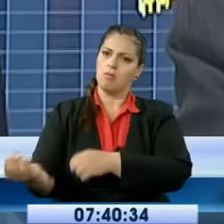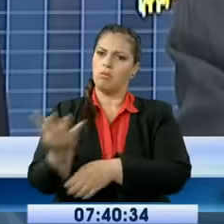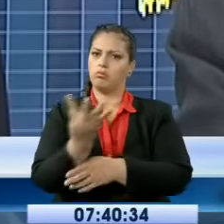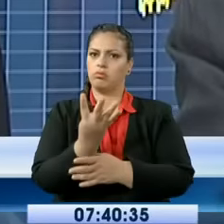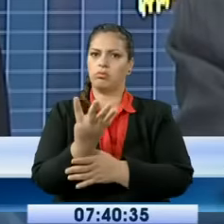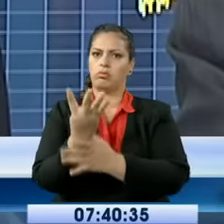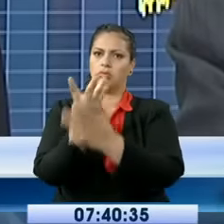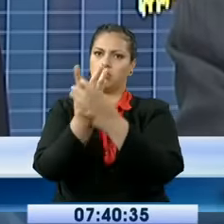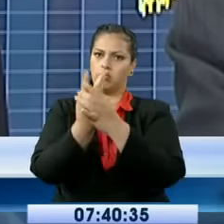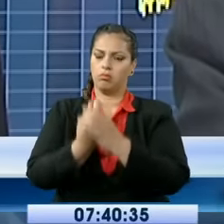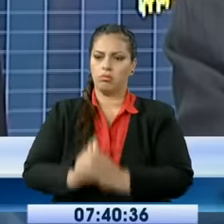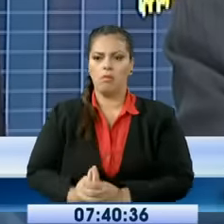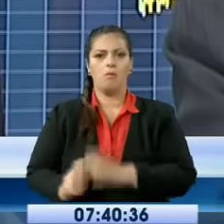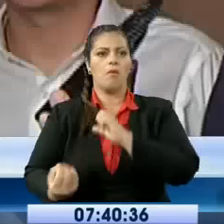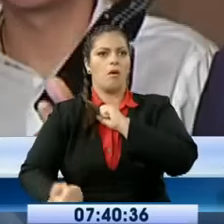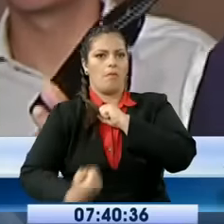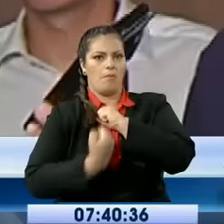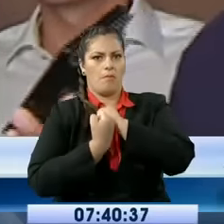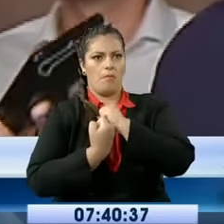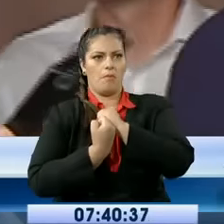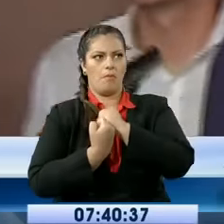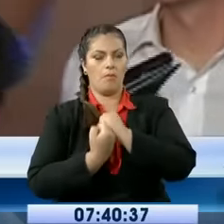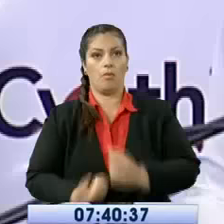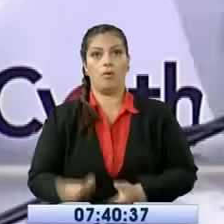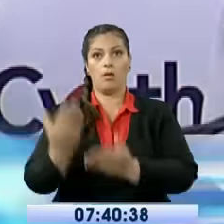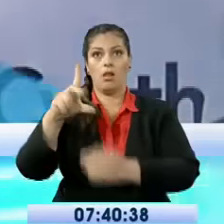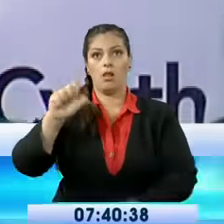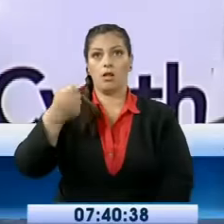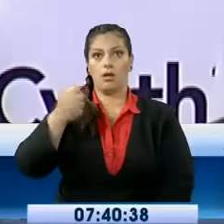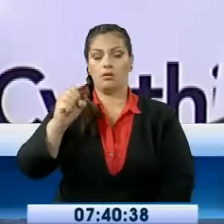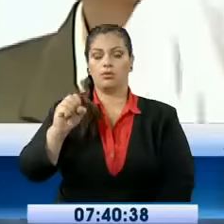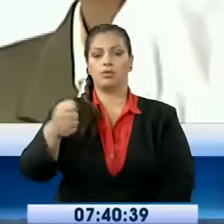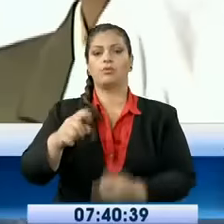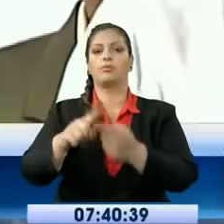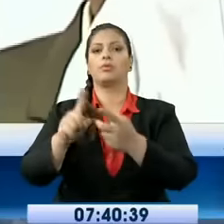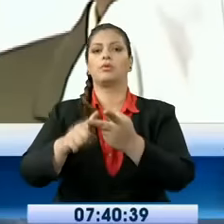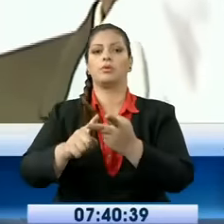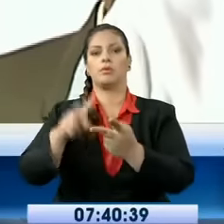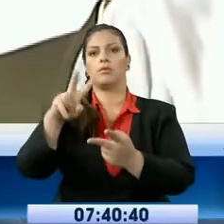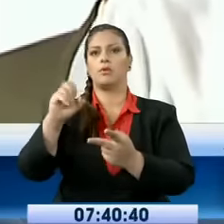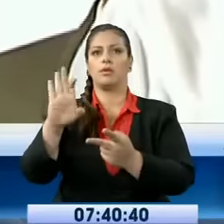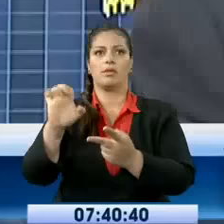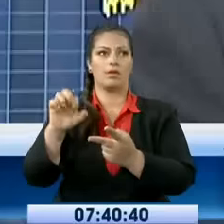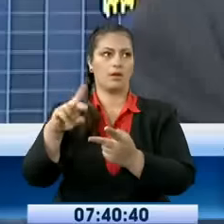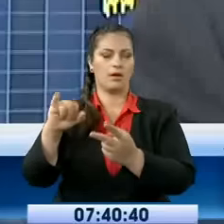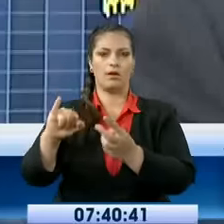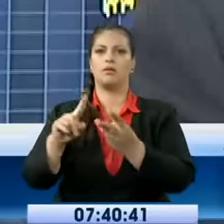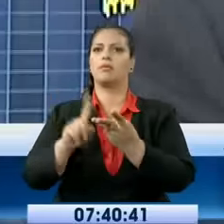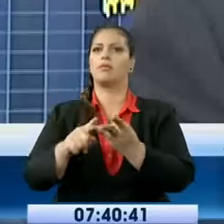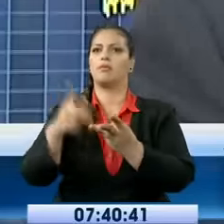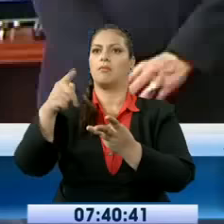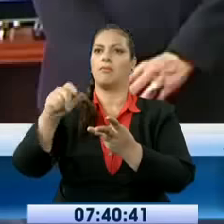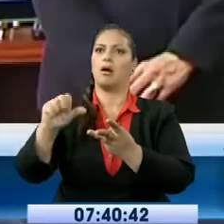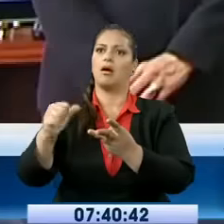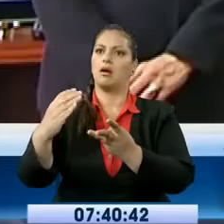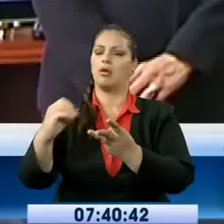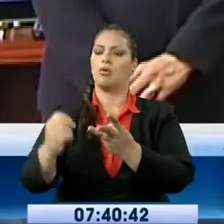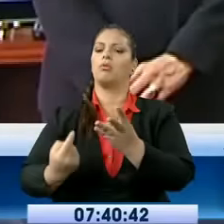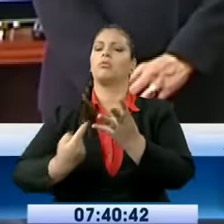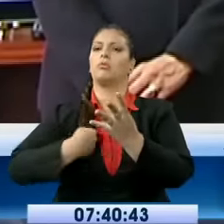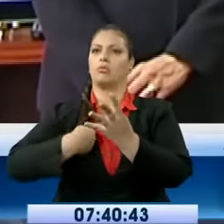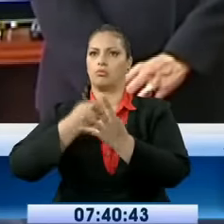valores de apoyo de cada candidato. Guillermo Lasso, Cintia Viteri, Paco Moncayo y yo, Álvaro Noboa. Dice que